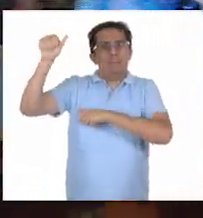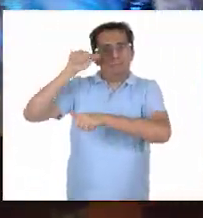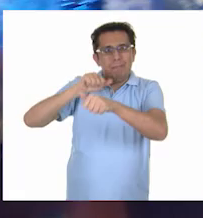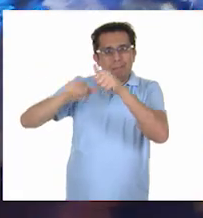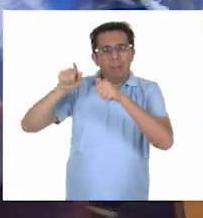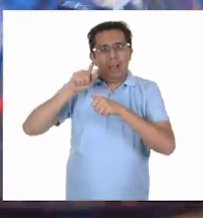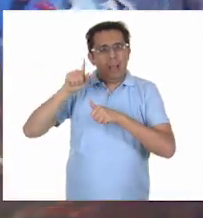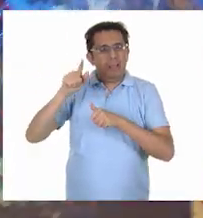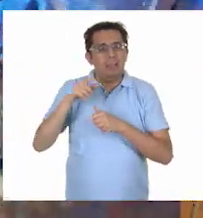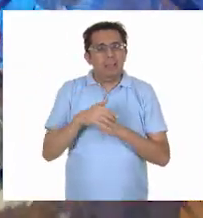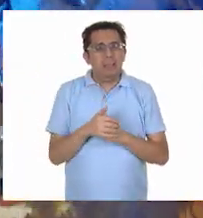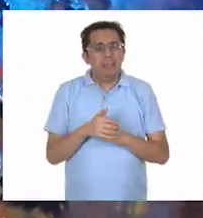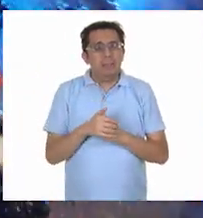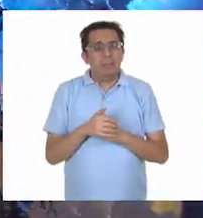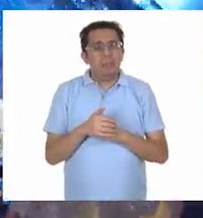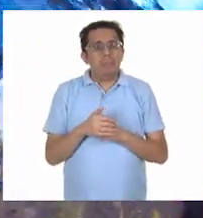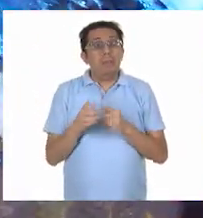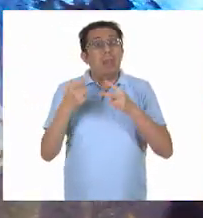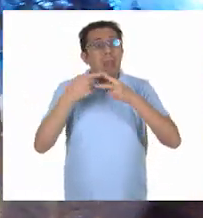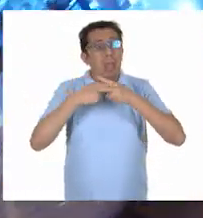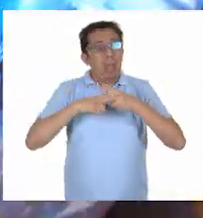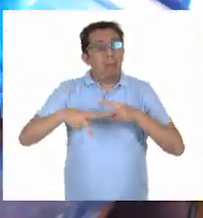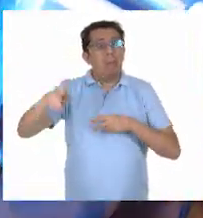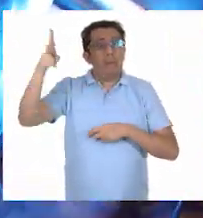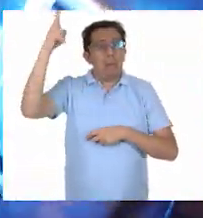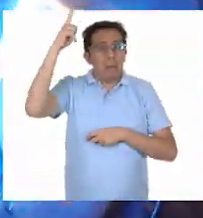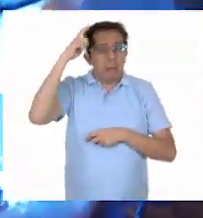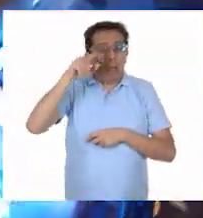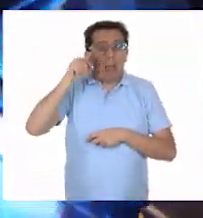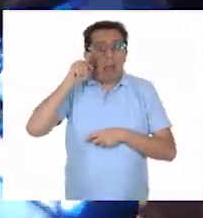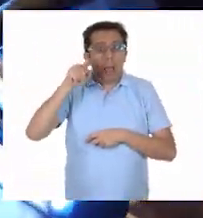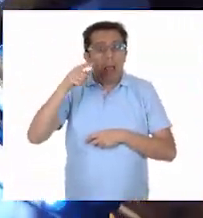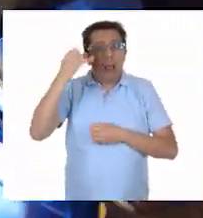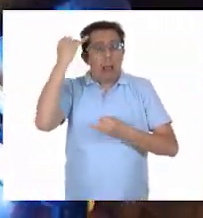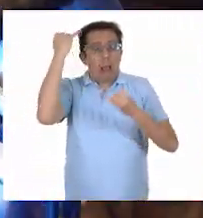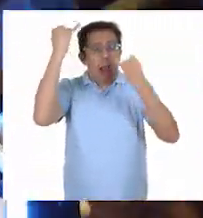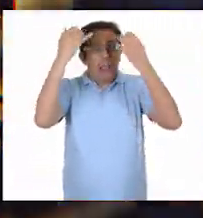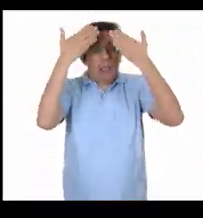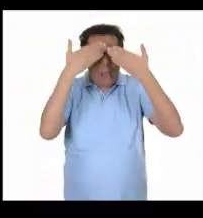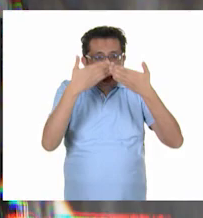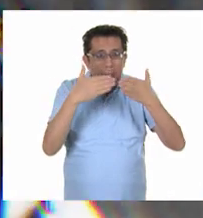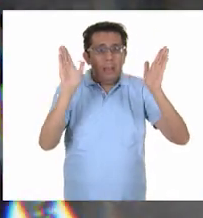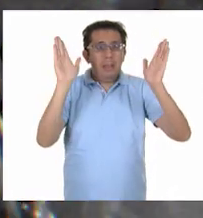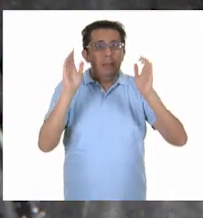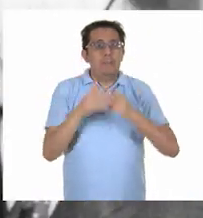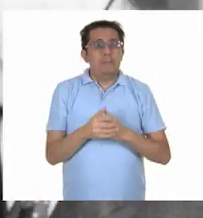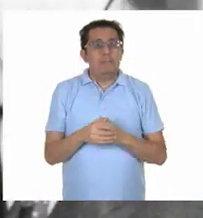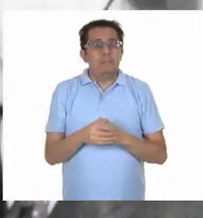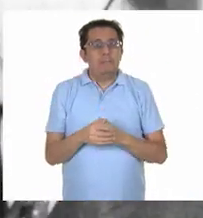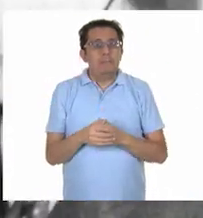Culturales. Inició así la travesía que abrió sus horizontes.